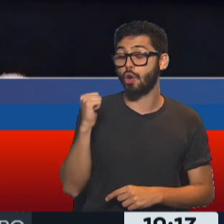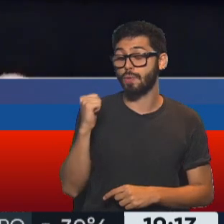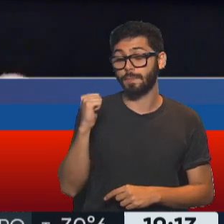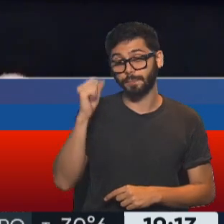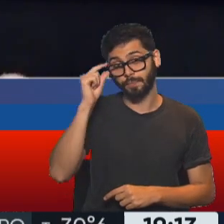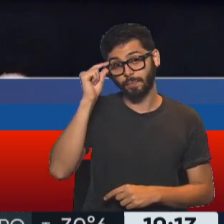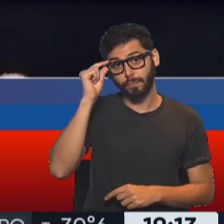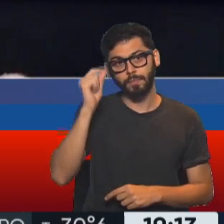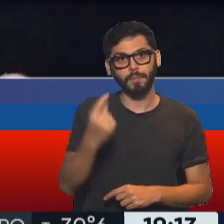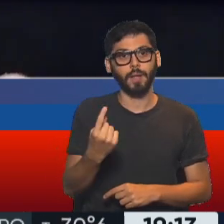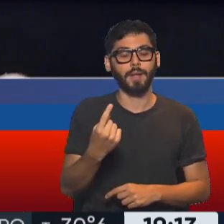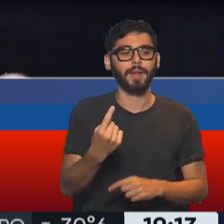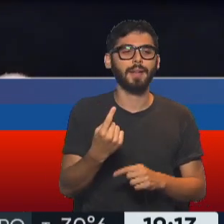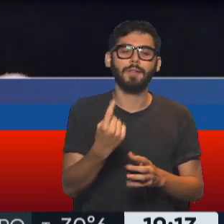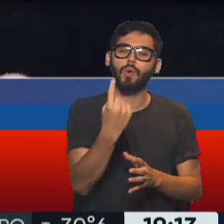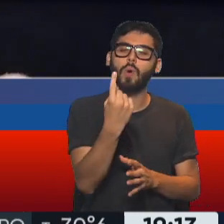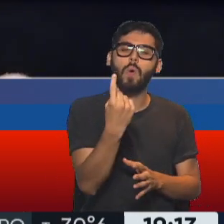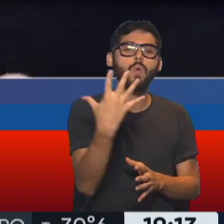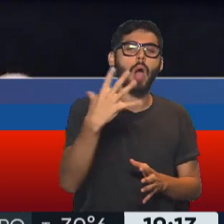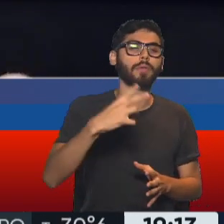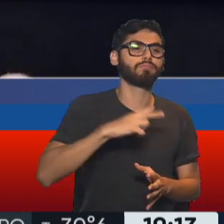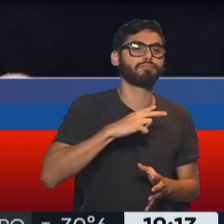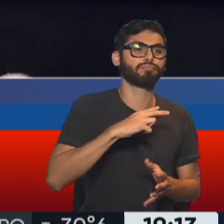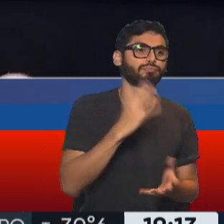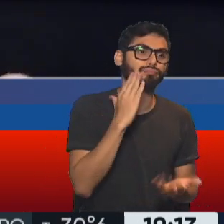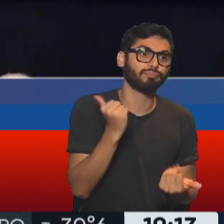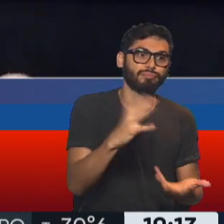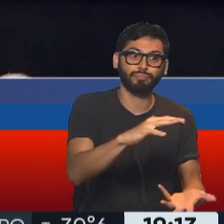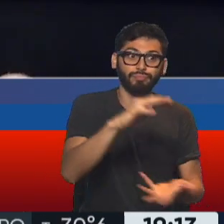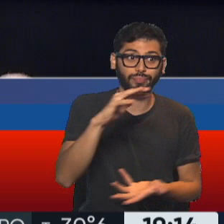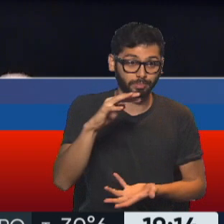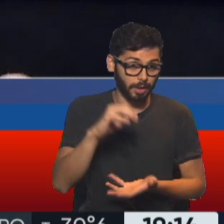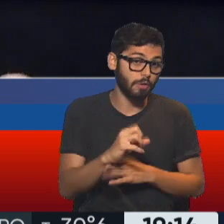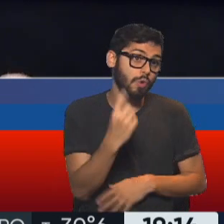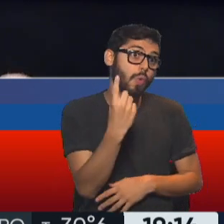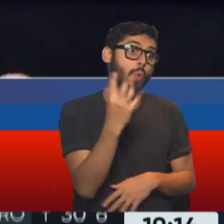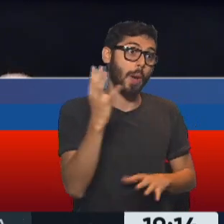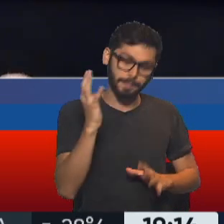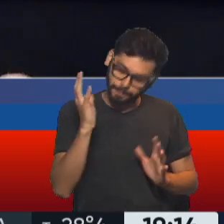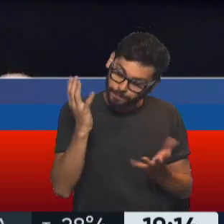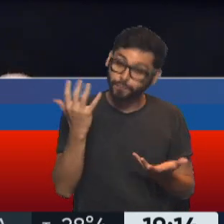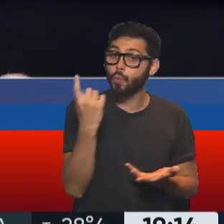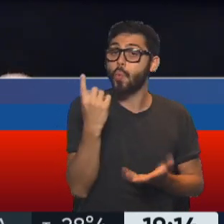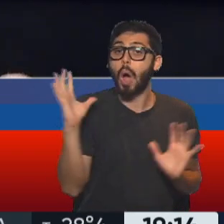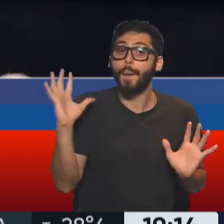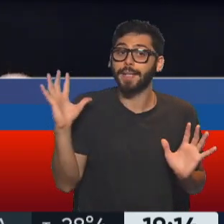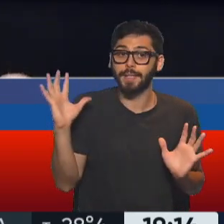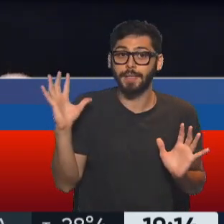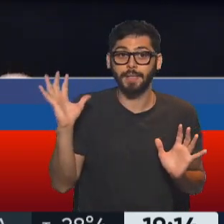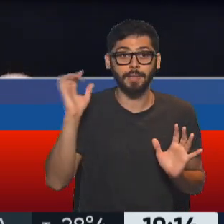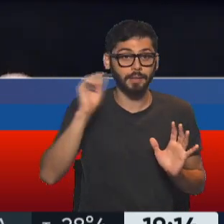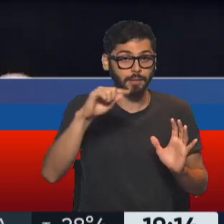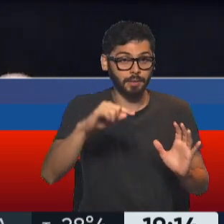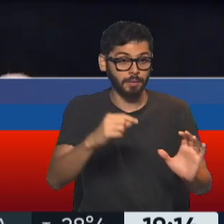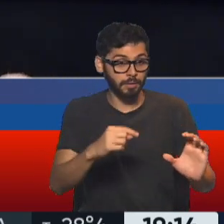esta contribución o este aporte de las grandes fortunas. Este año no va a estar. Como dice el nombre, es extraordinario. Es extraordinario. Fue medio punto del